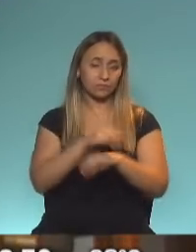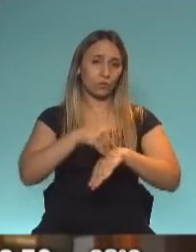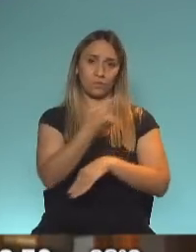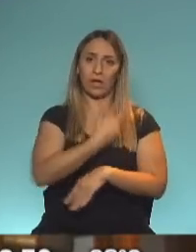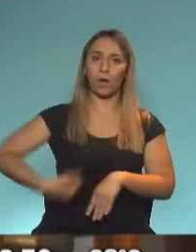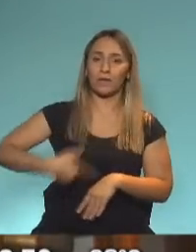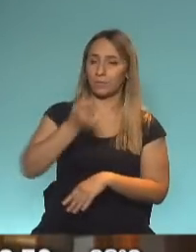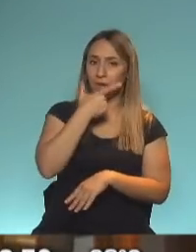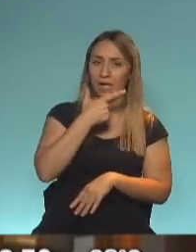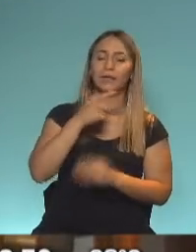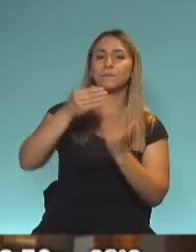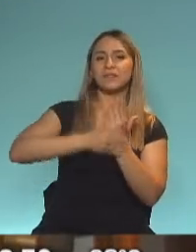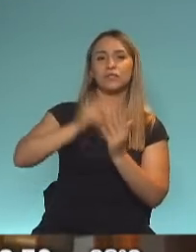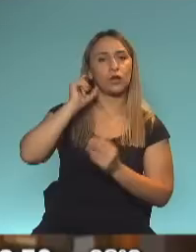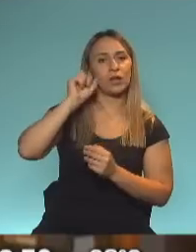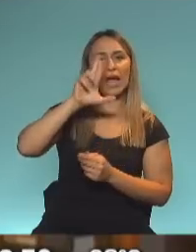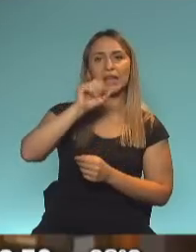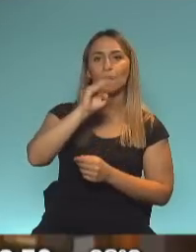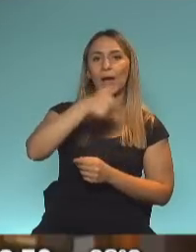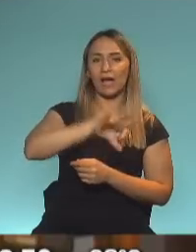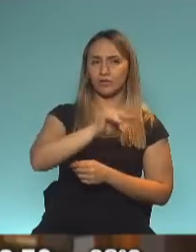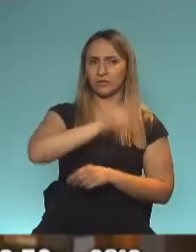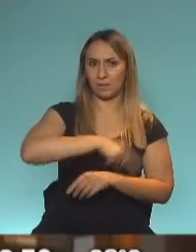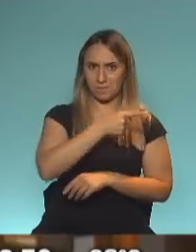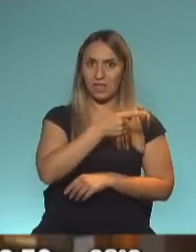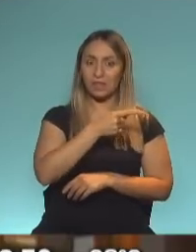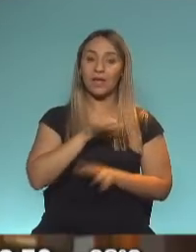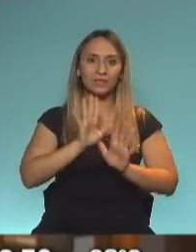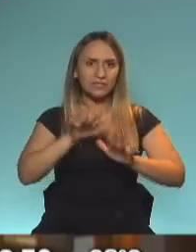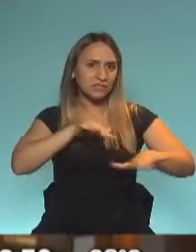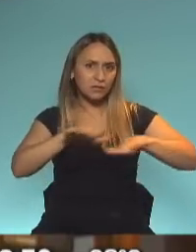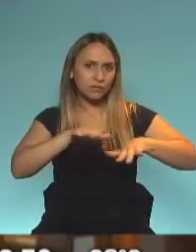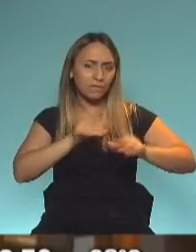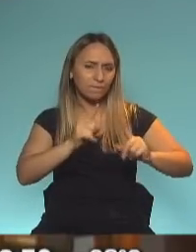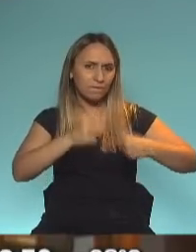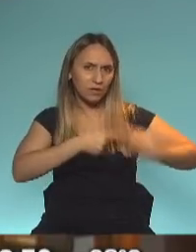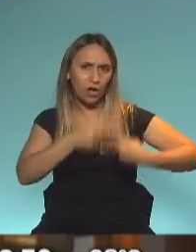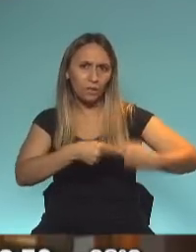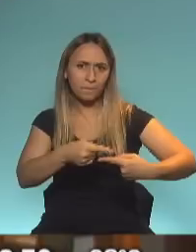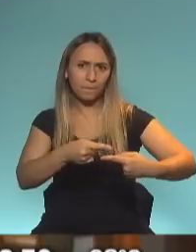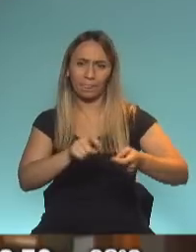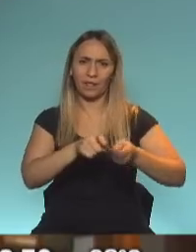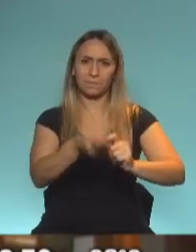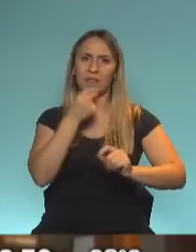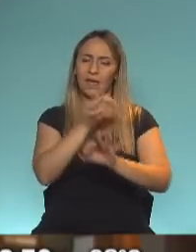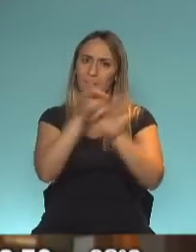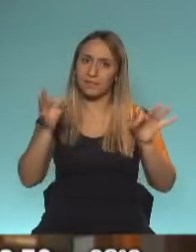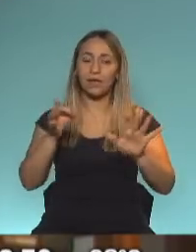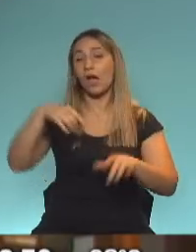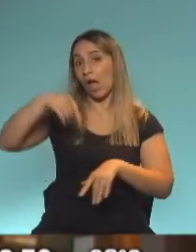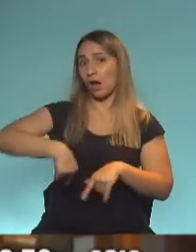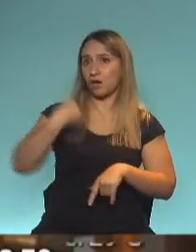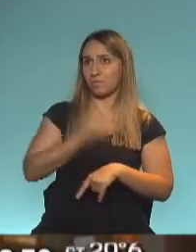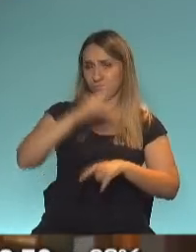ministro Garabano, y esta situación se mantiene inalterada. Hoy nos olvidamos, pero